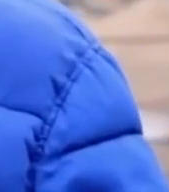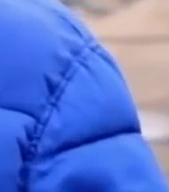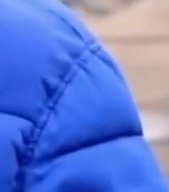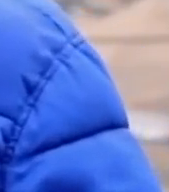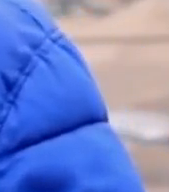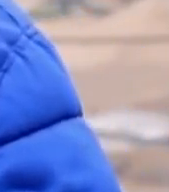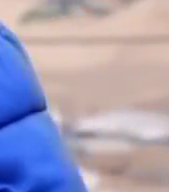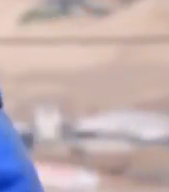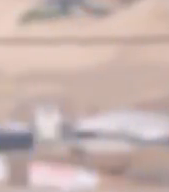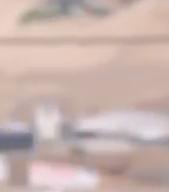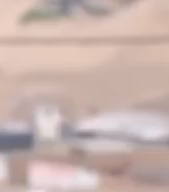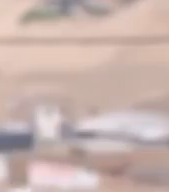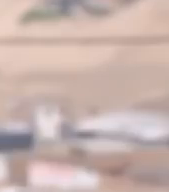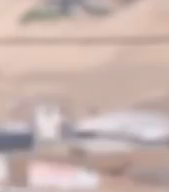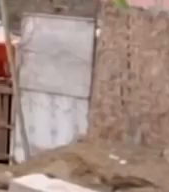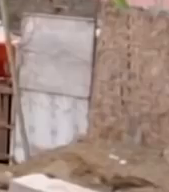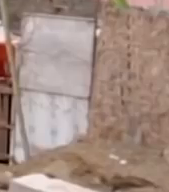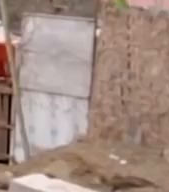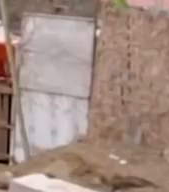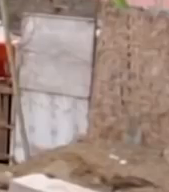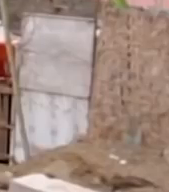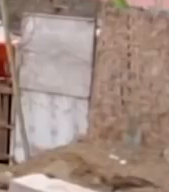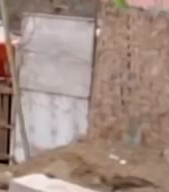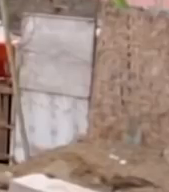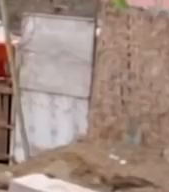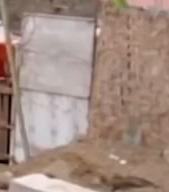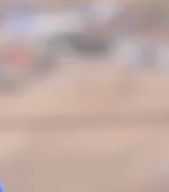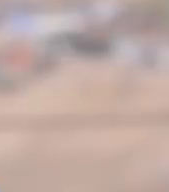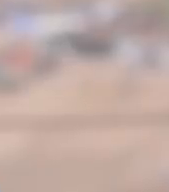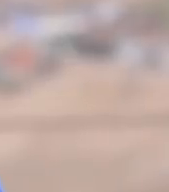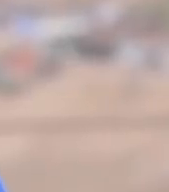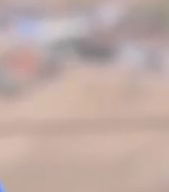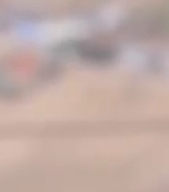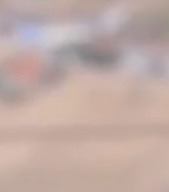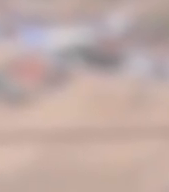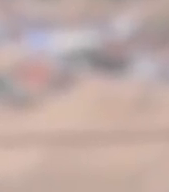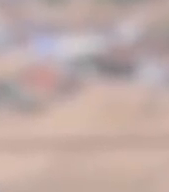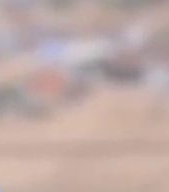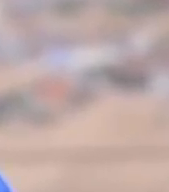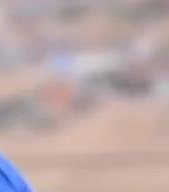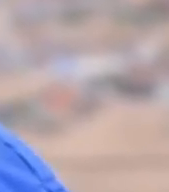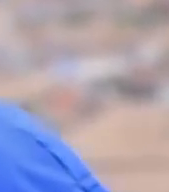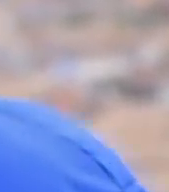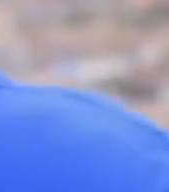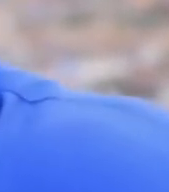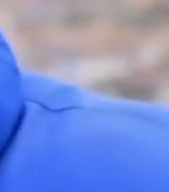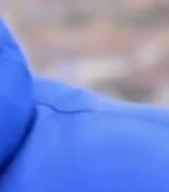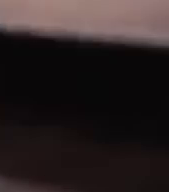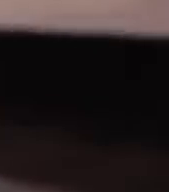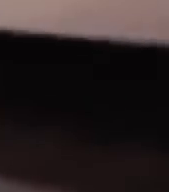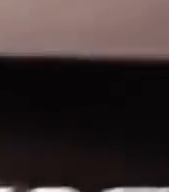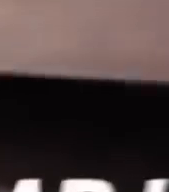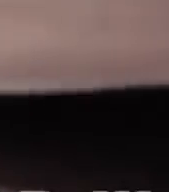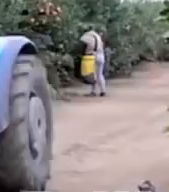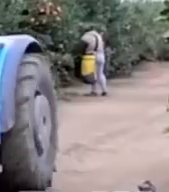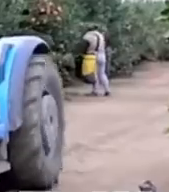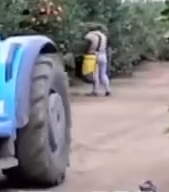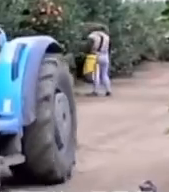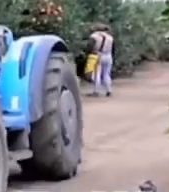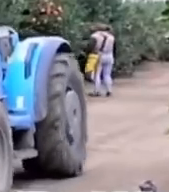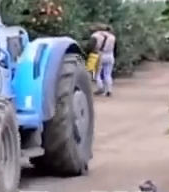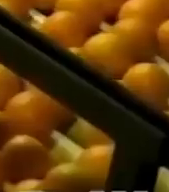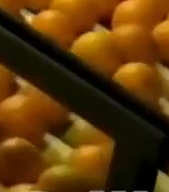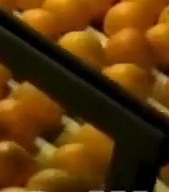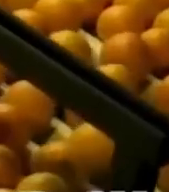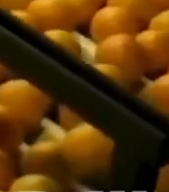mejor, de construir una región próspera, segura y con bienestar, con servicios básicos y salud para todos. Porque el desarrollo